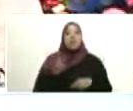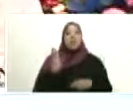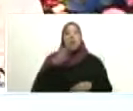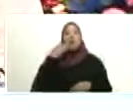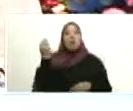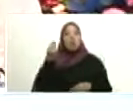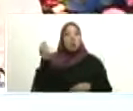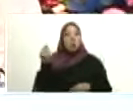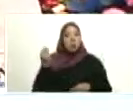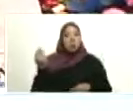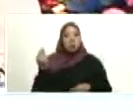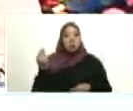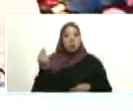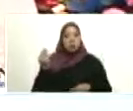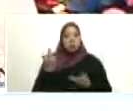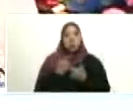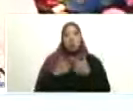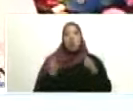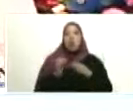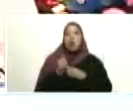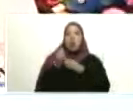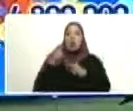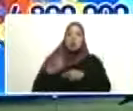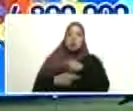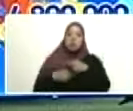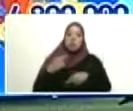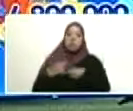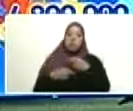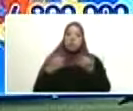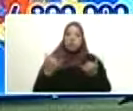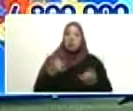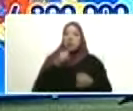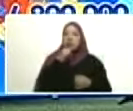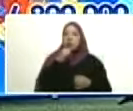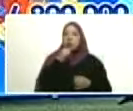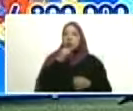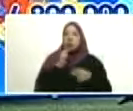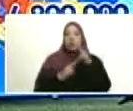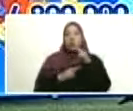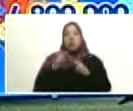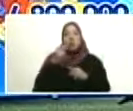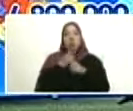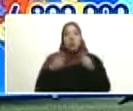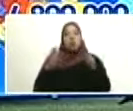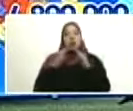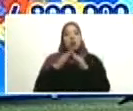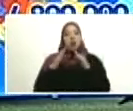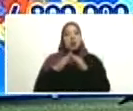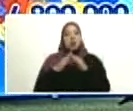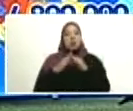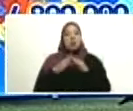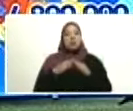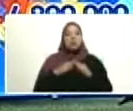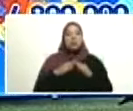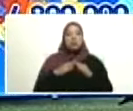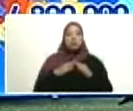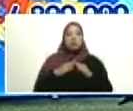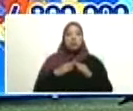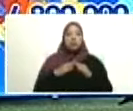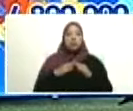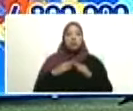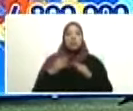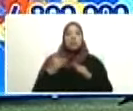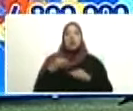juventud, tú como líder revolucionario general Villarroel, de la construcción de vivienda, ¿qué hacer? De la